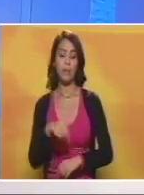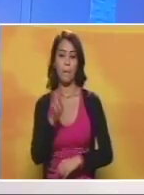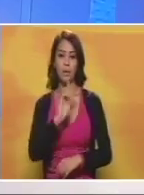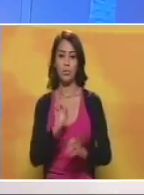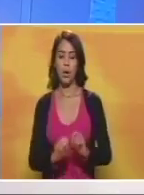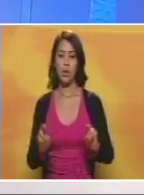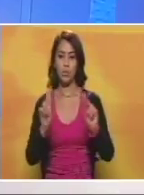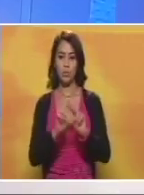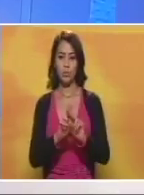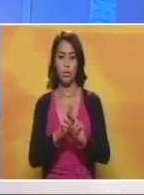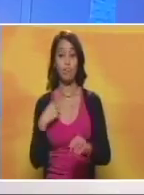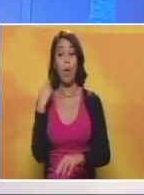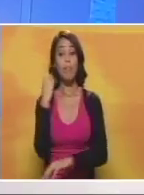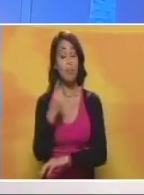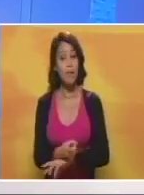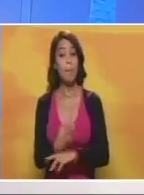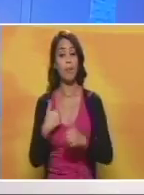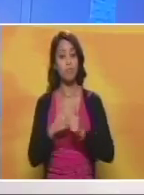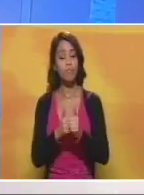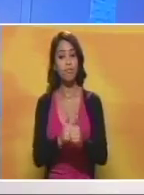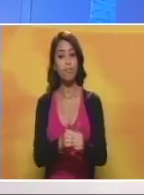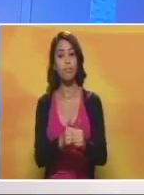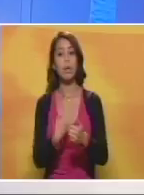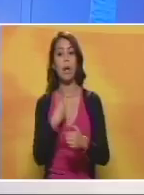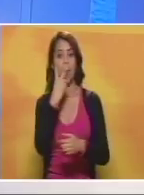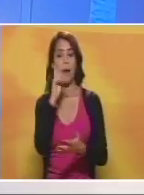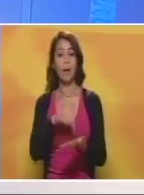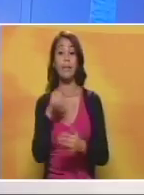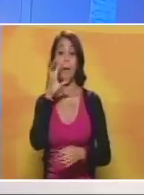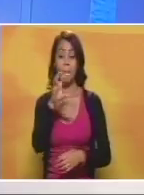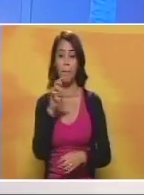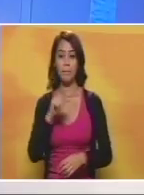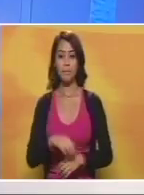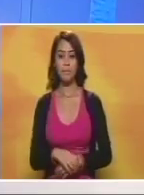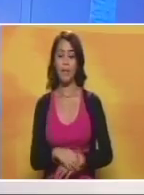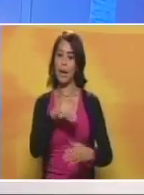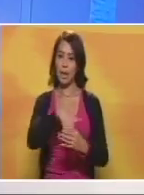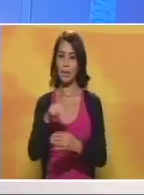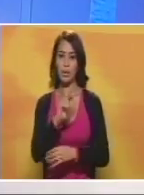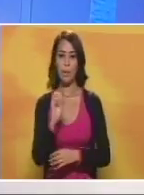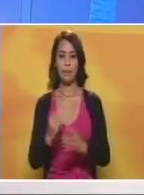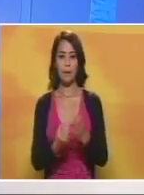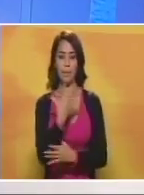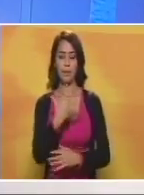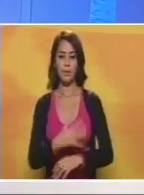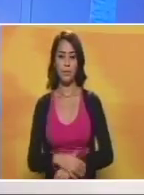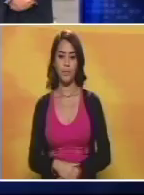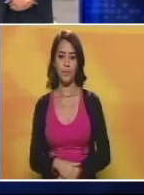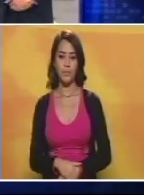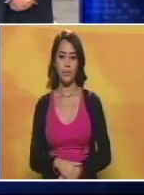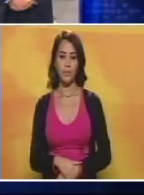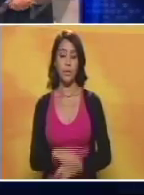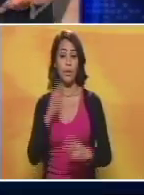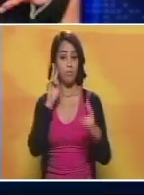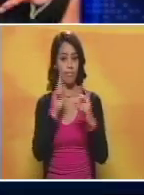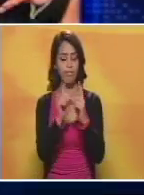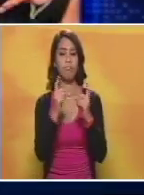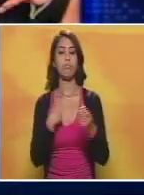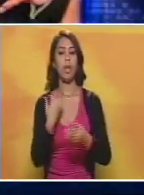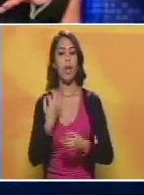Noticiero Venevisión. Información justa y balanceada. Hola, ¿qué tal amigos? Bienvenidos a la emisión meridiana de su